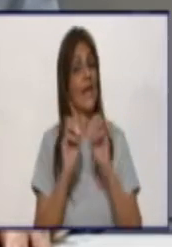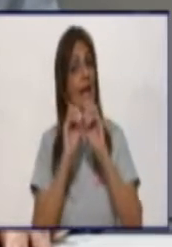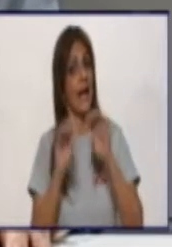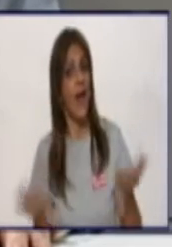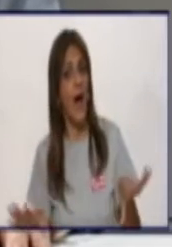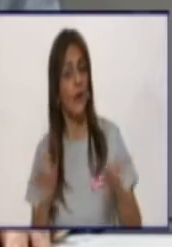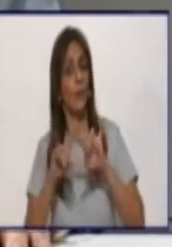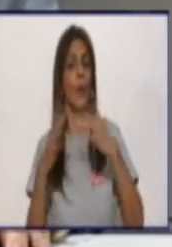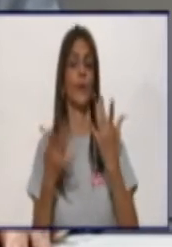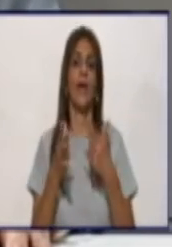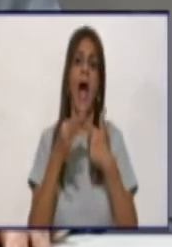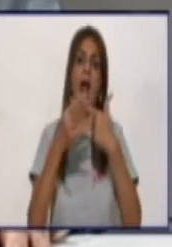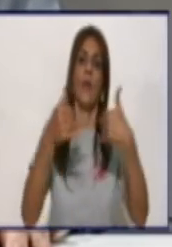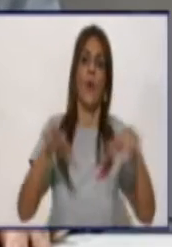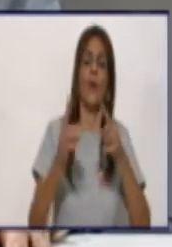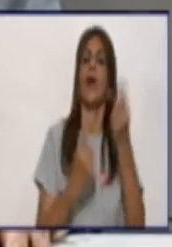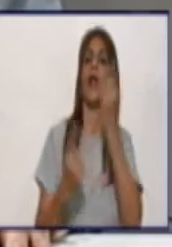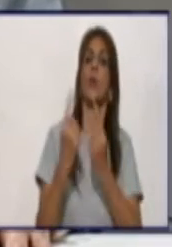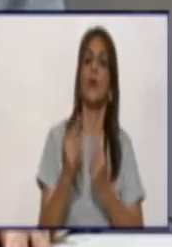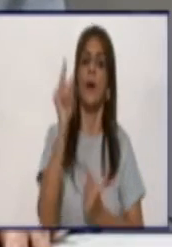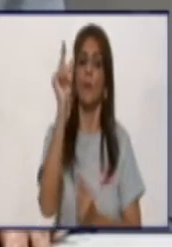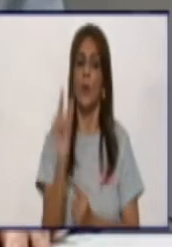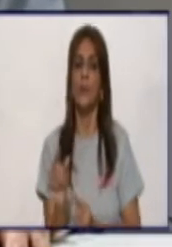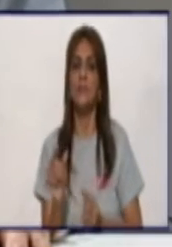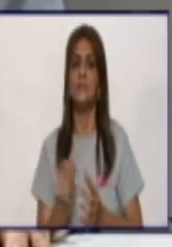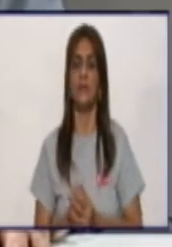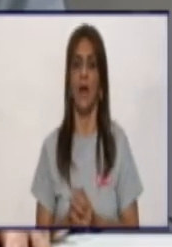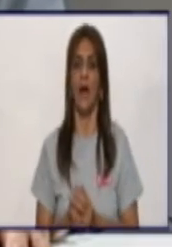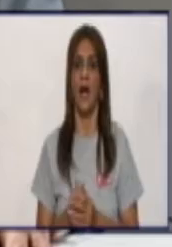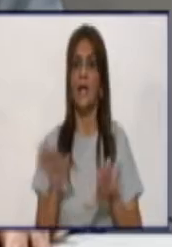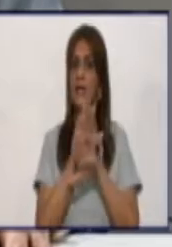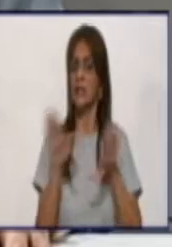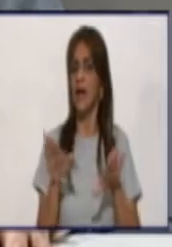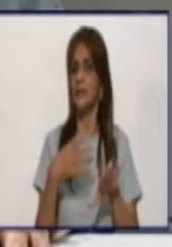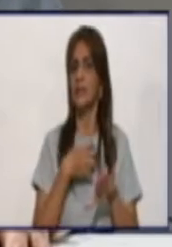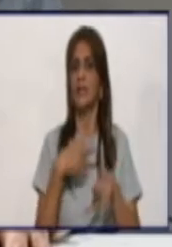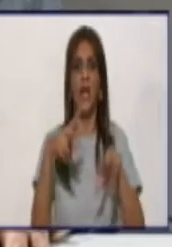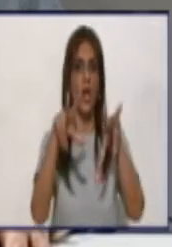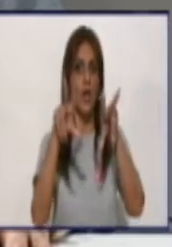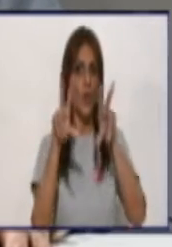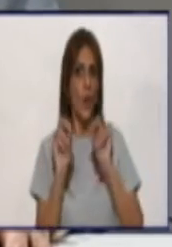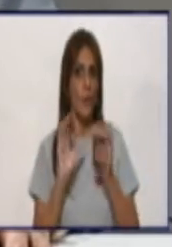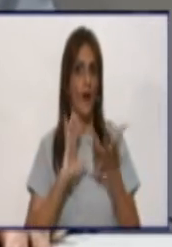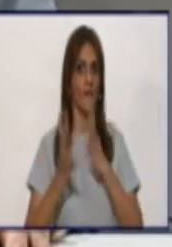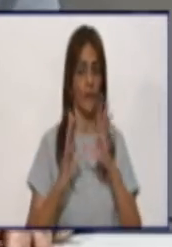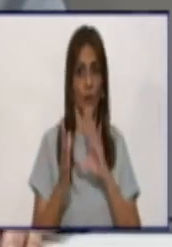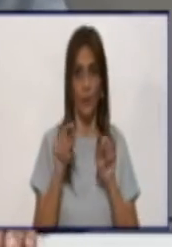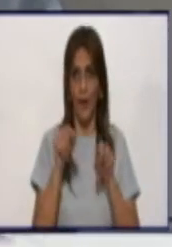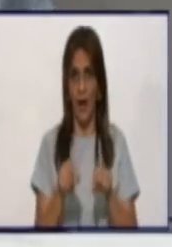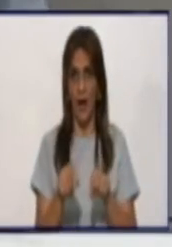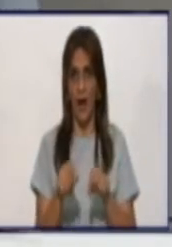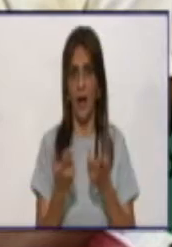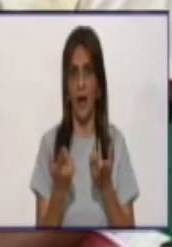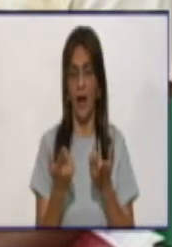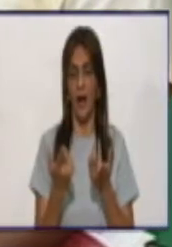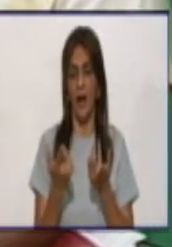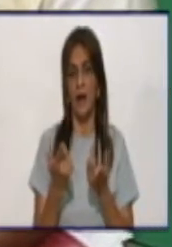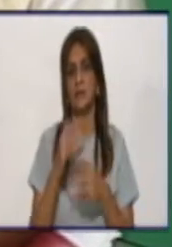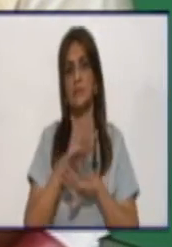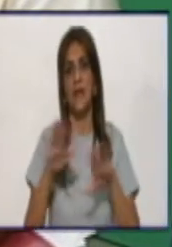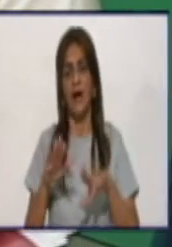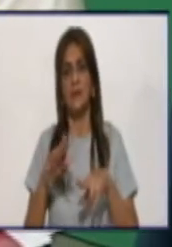de normalidad o una infestación pudiéramos decir o circulación del virus menor se fueron haciendo